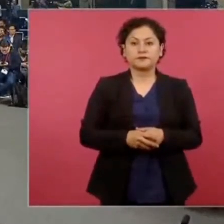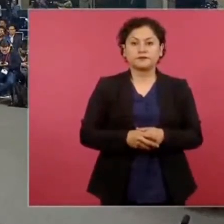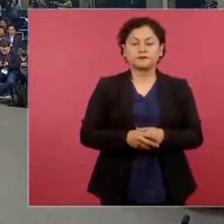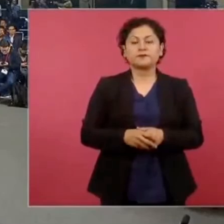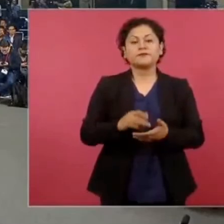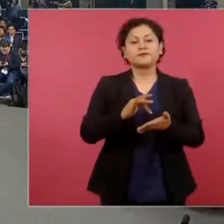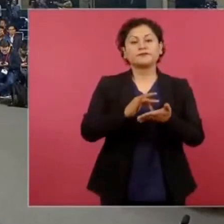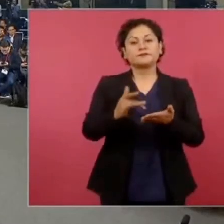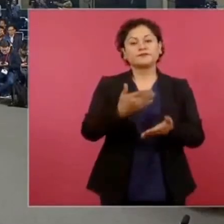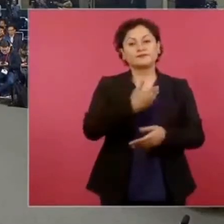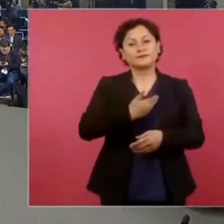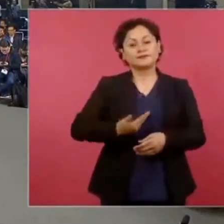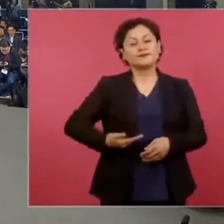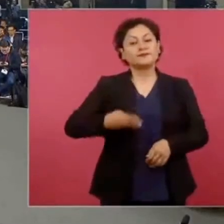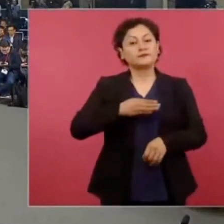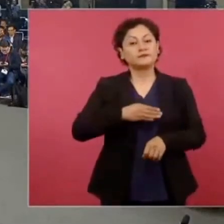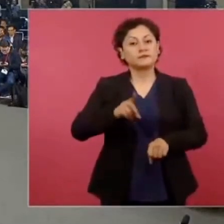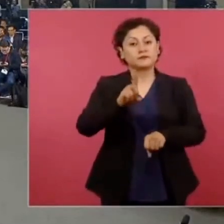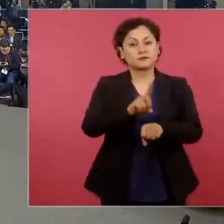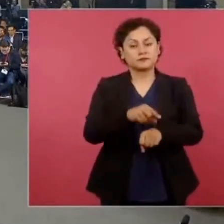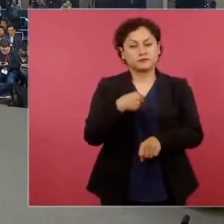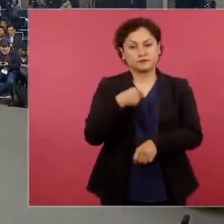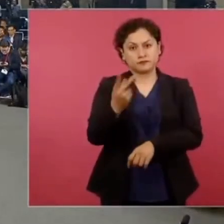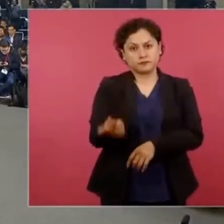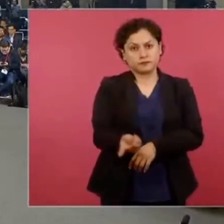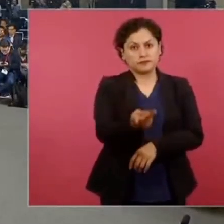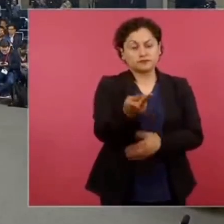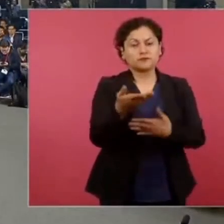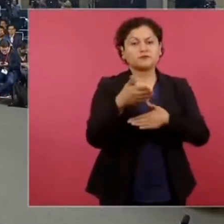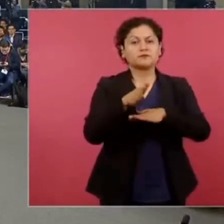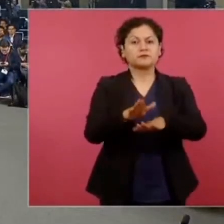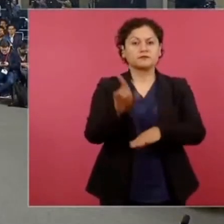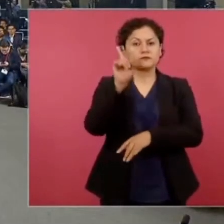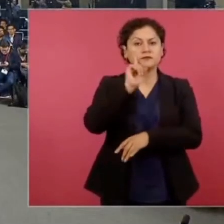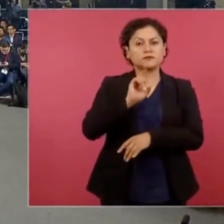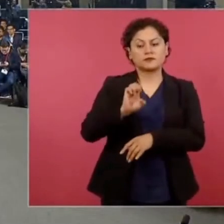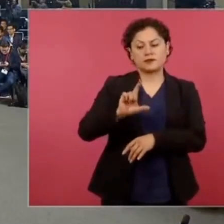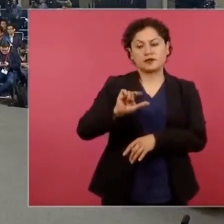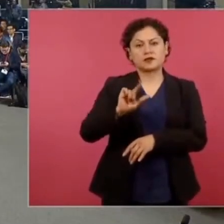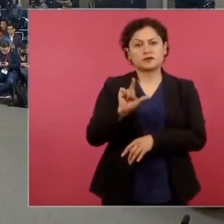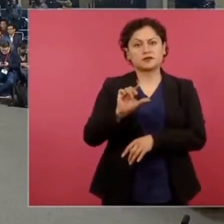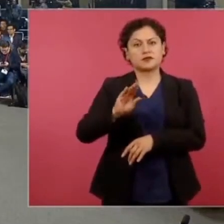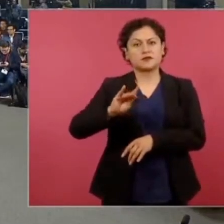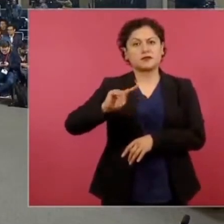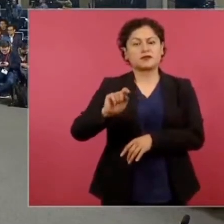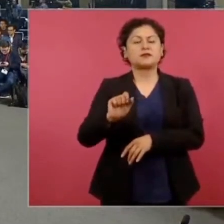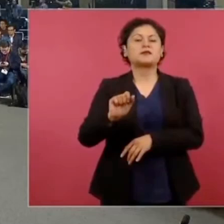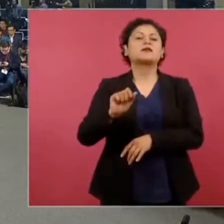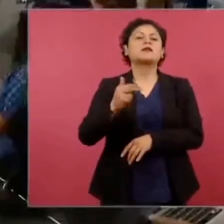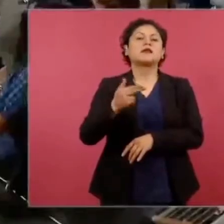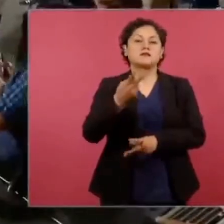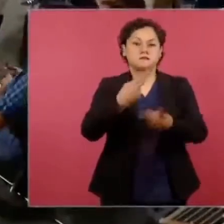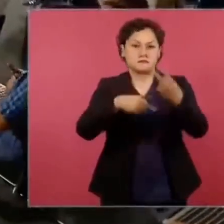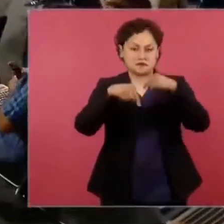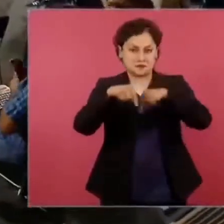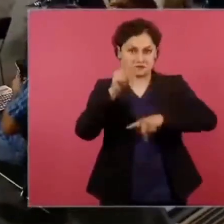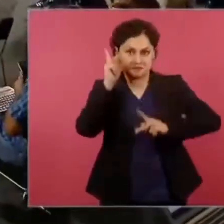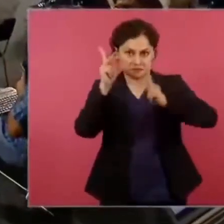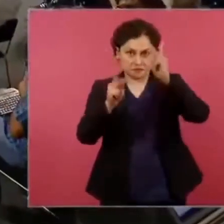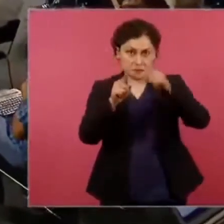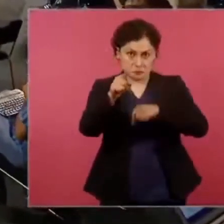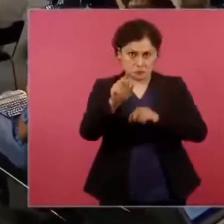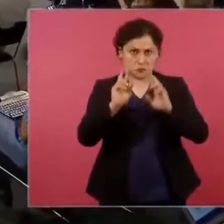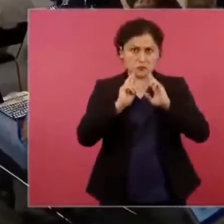Gracias, presidente. Buenos días. Preguntarle sobre la visita de Elizabeth Sherwood la semana pasada, que estuvo aquí con usted reunido, la